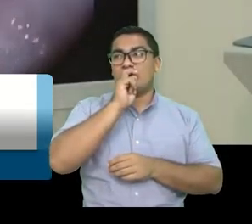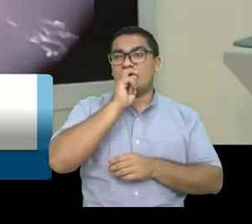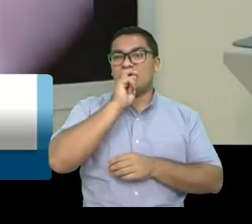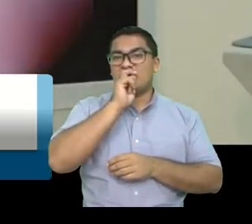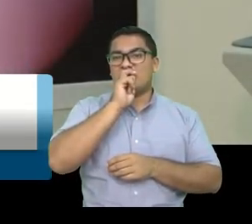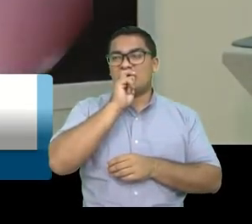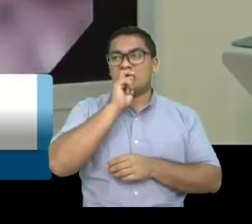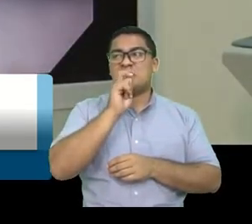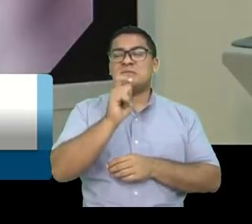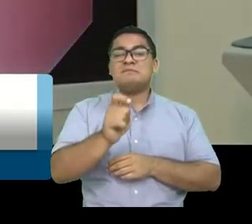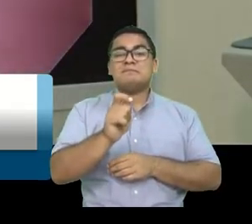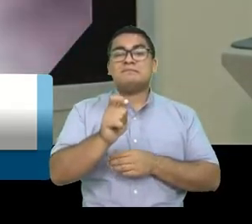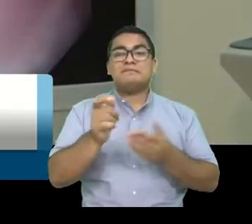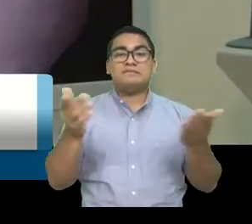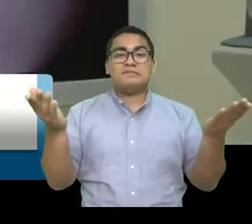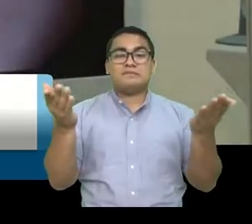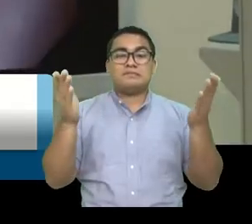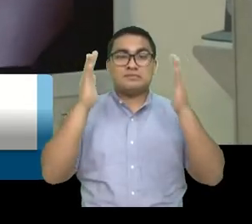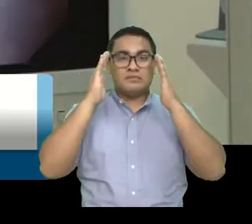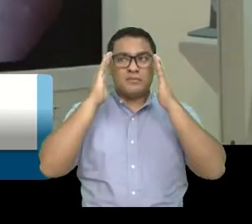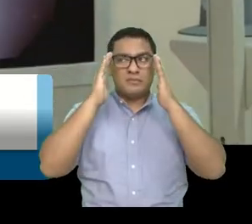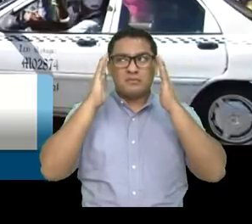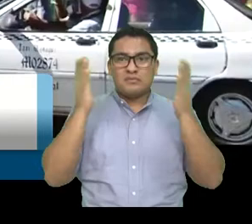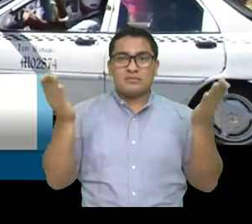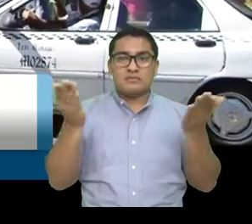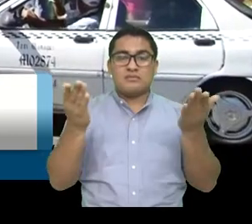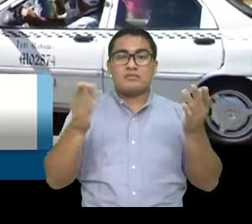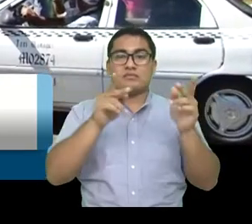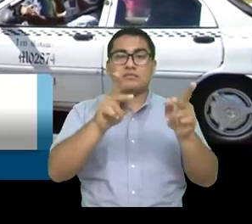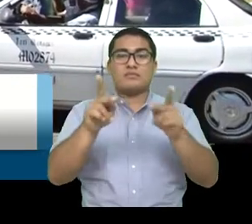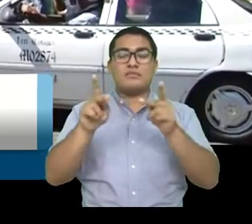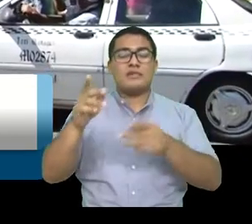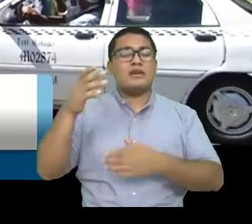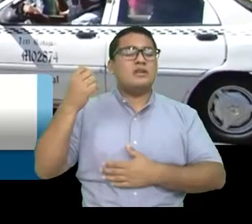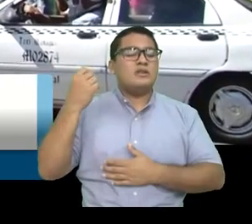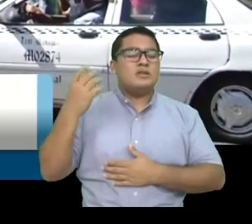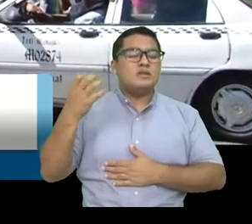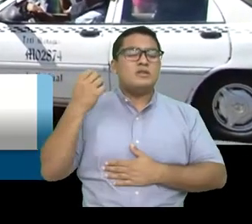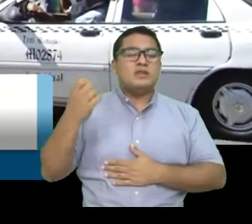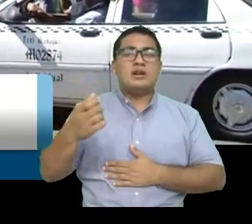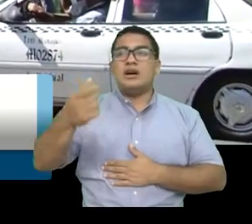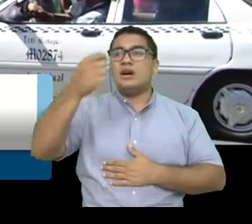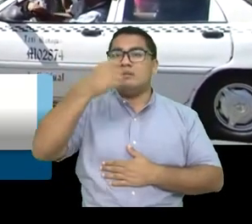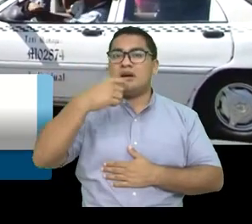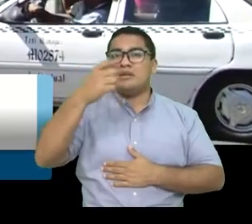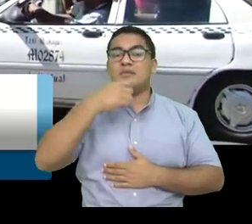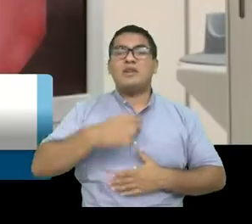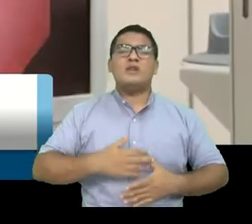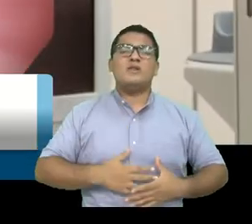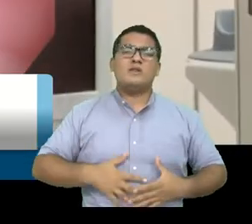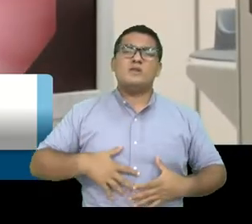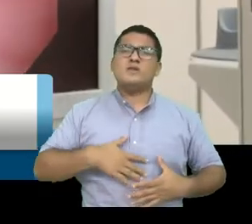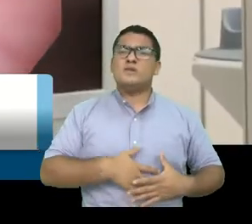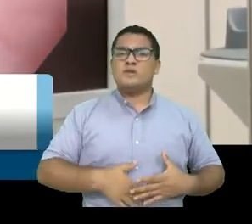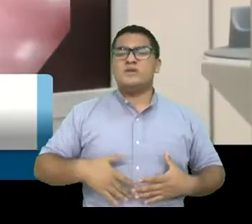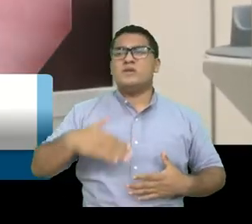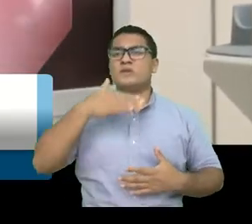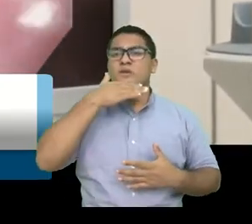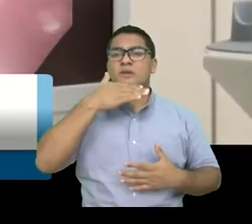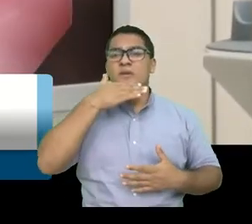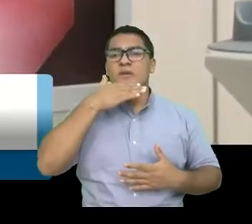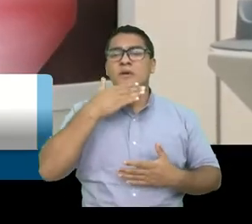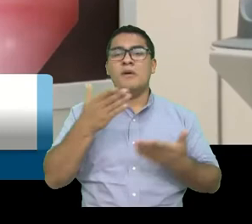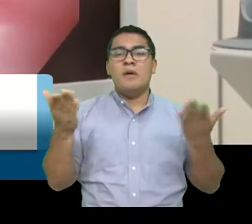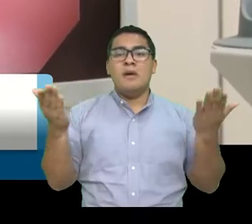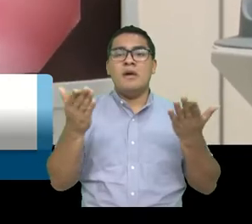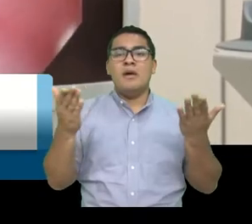dolor. Estar tomando muchos analgésicos provoca de que sí haya mayor lesión a nivel de la mucosa. Por ejemplo,